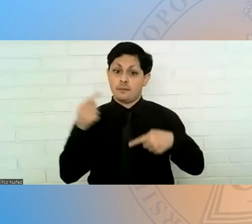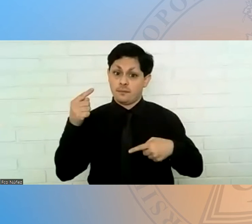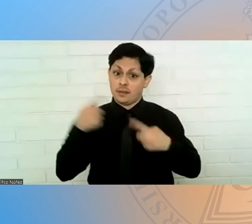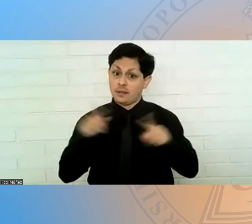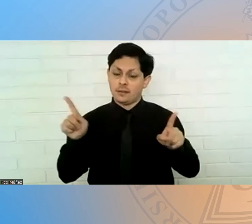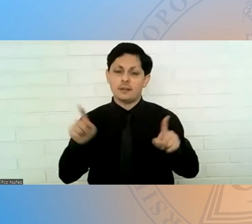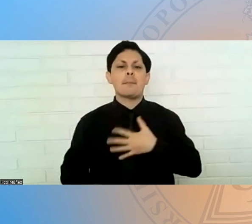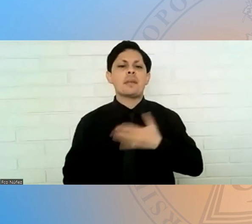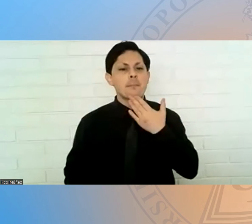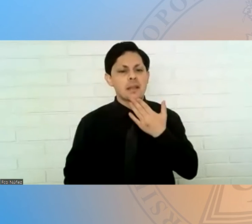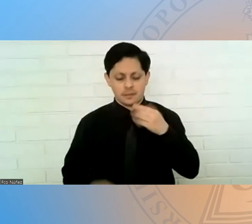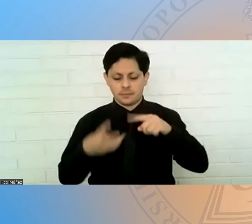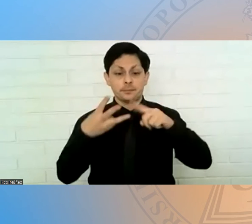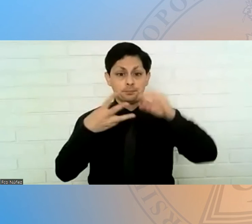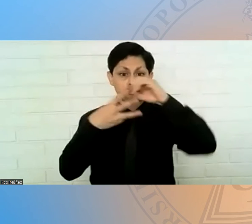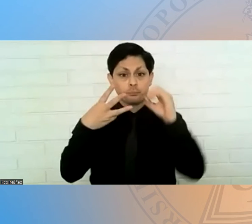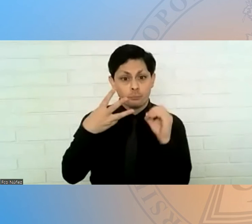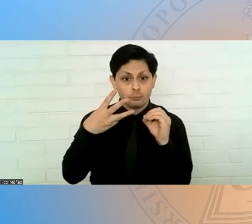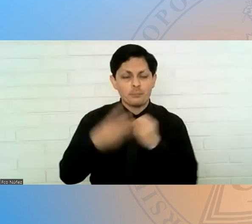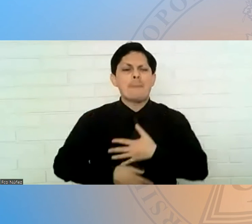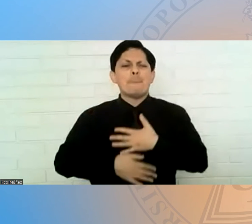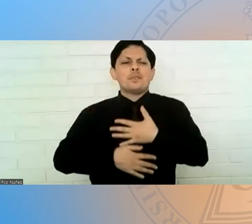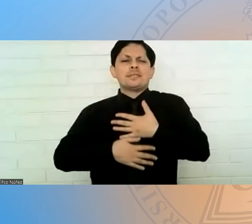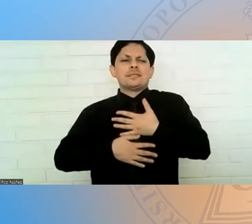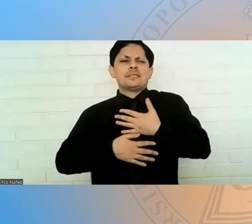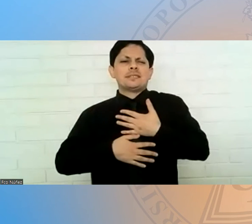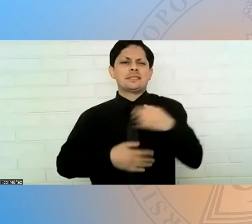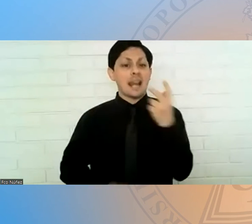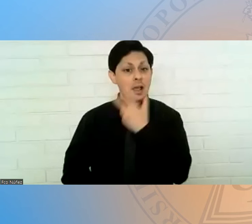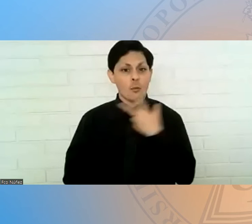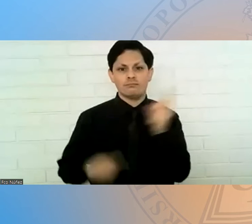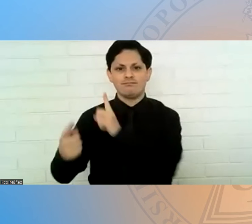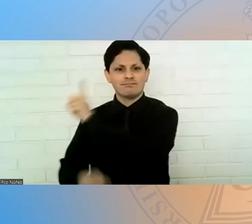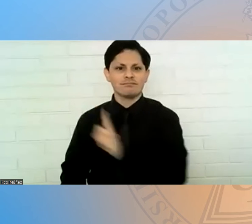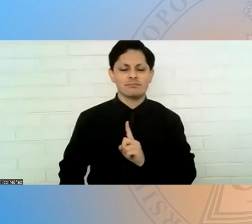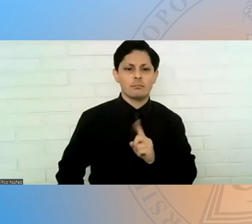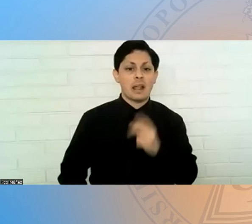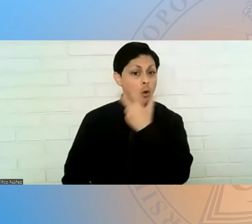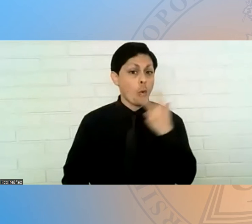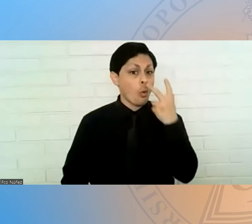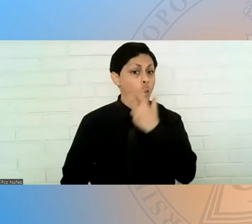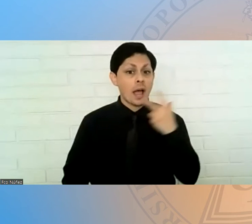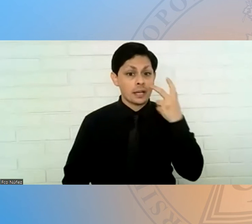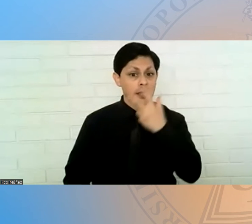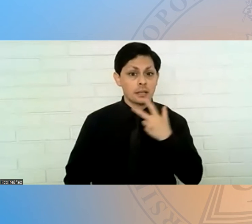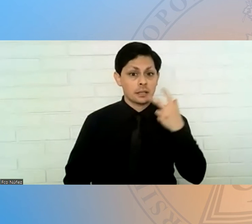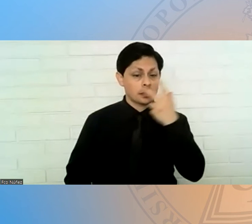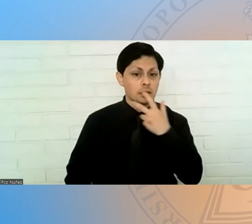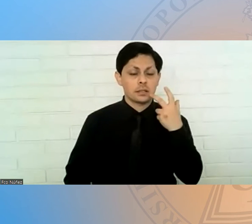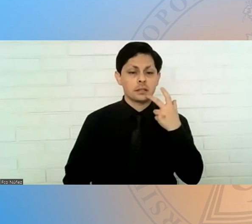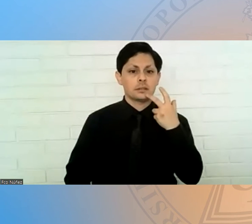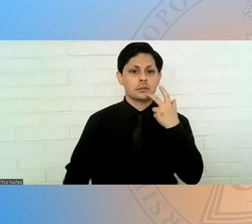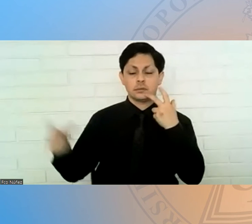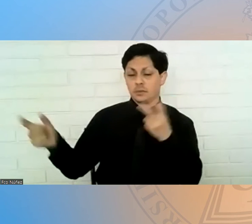que las emociones son dinámicas. El lenguaje y concepción de mundo, basado en Humberto